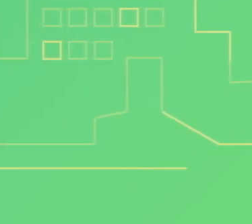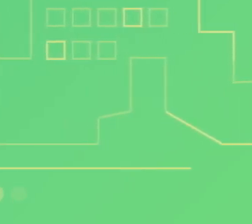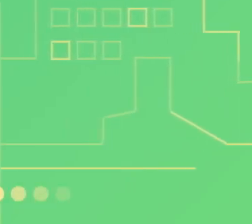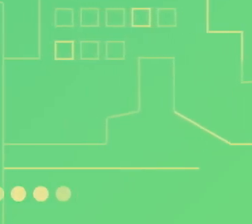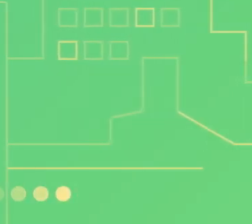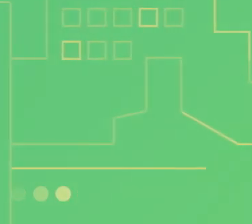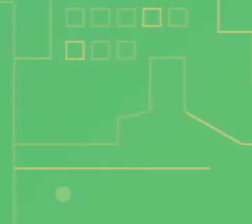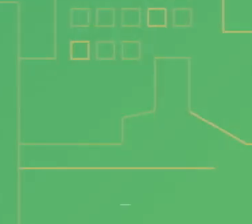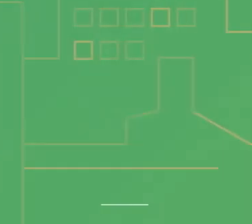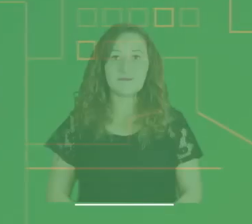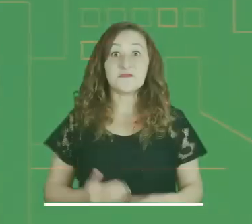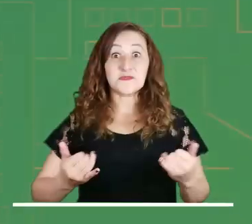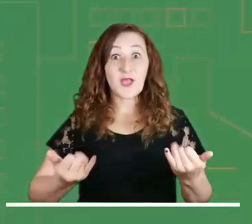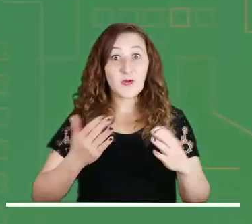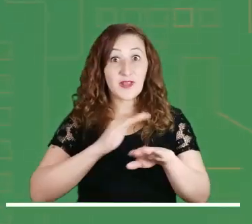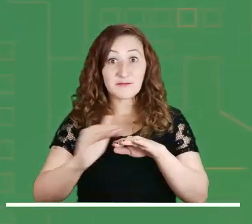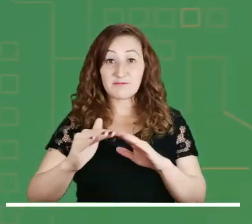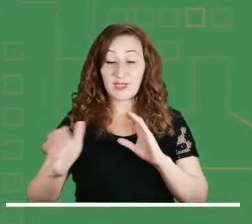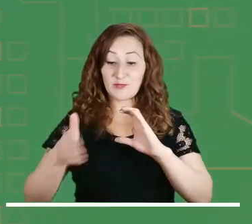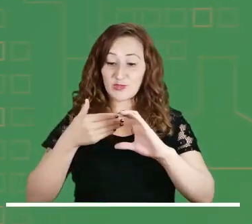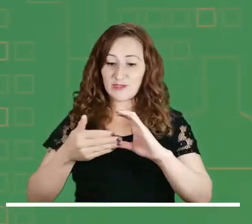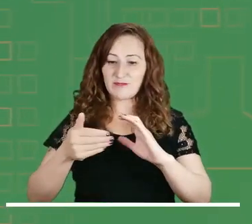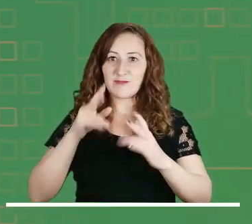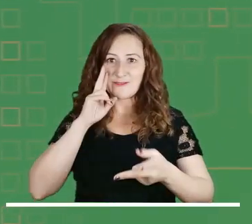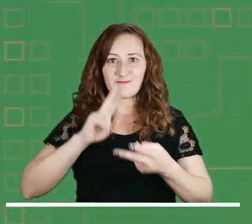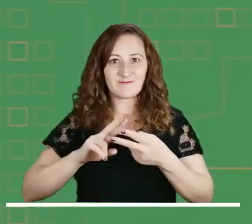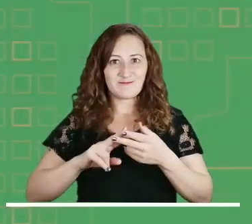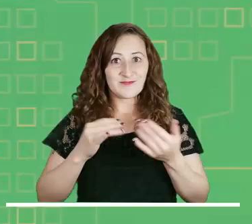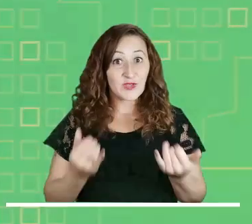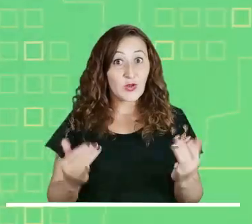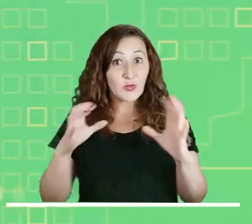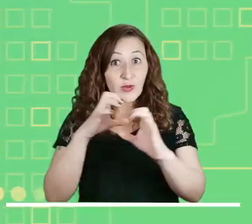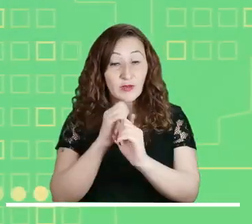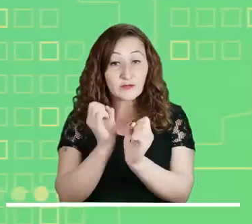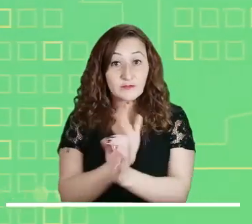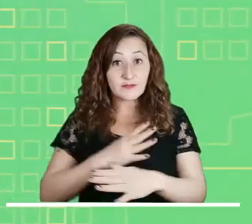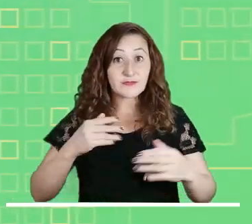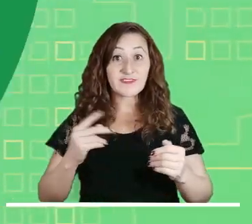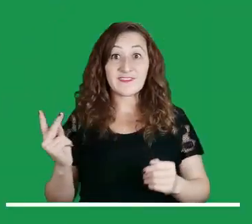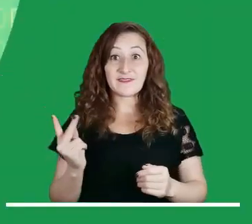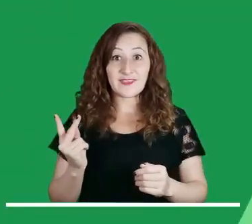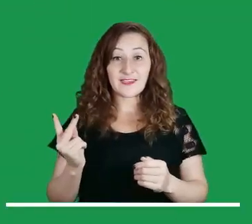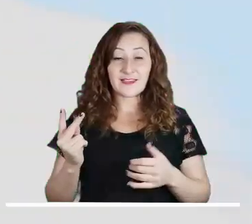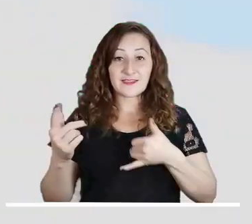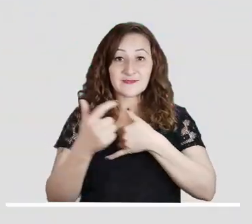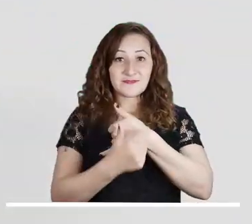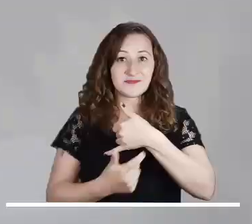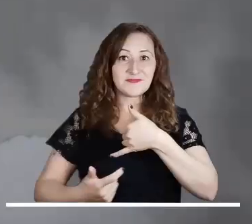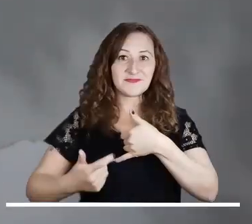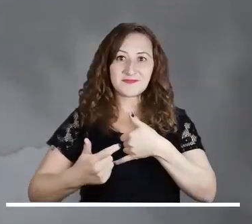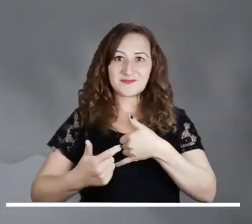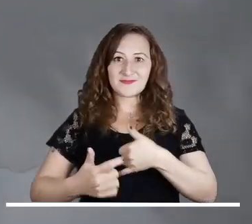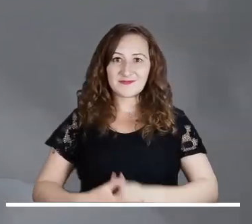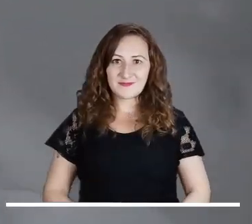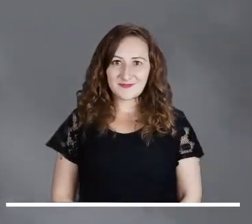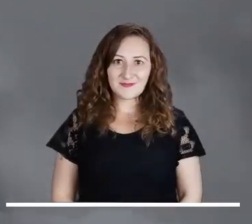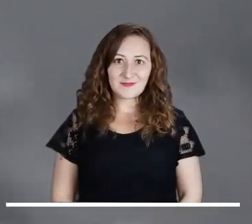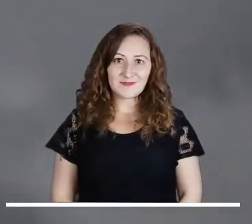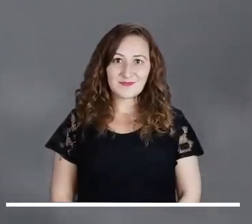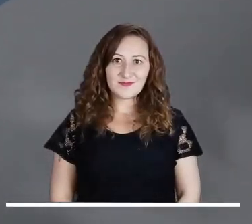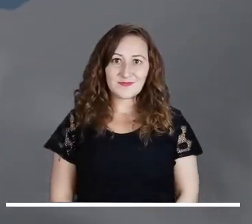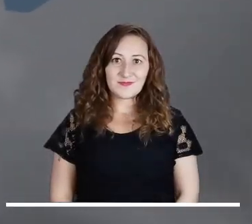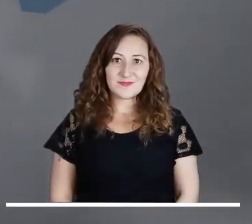A continuación, los invitamos a conocer el pronóstico del tiempo de la noche de hoy y la madrugada del viernes en las diferentes regiones del país.